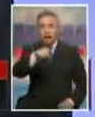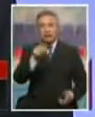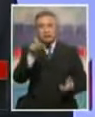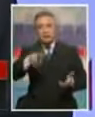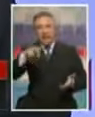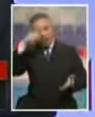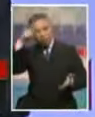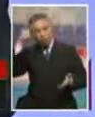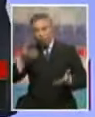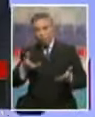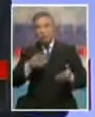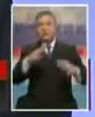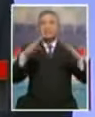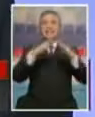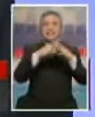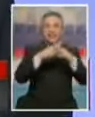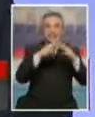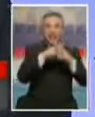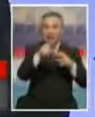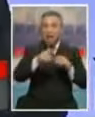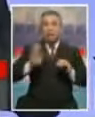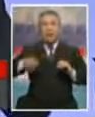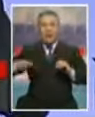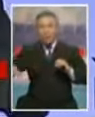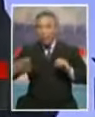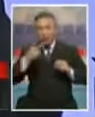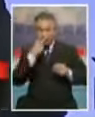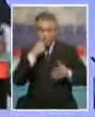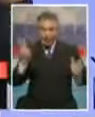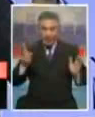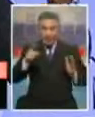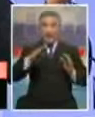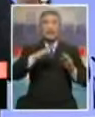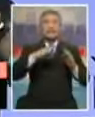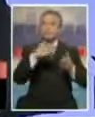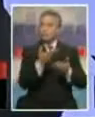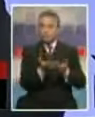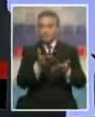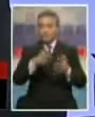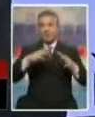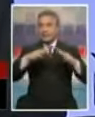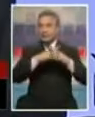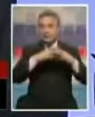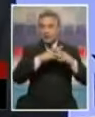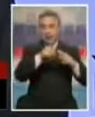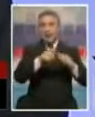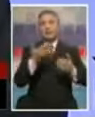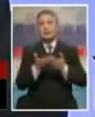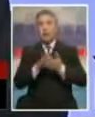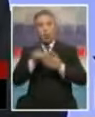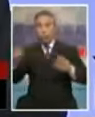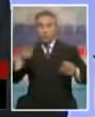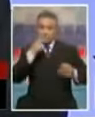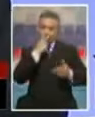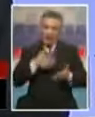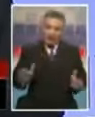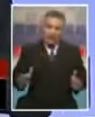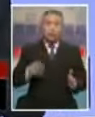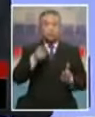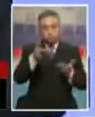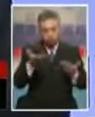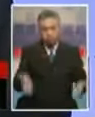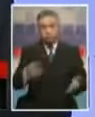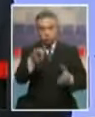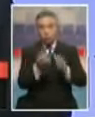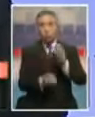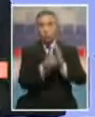Chillán con, y lo sabe mejor usted que yo, con Talcahuano. Los problemas de salud de Chillán no tienen nada que ver, bien lo sabe usted, con Concepción. Por tanto, efectivamente, una